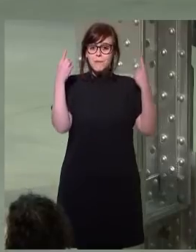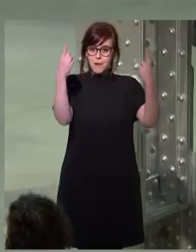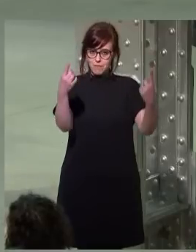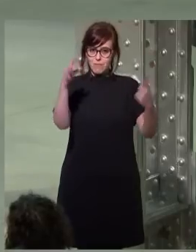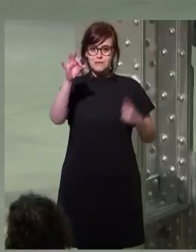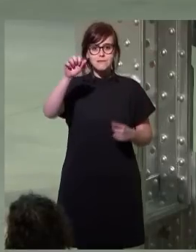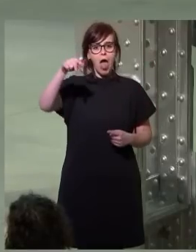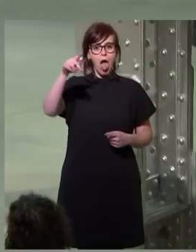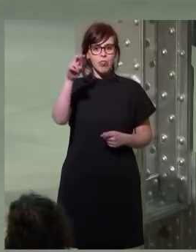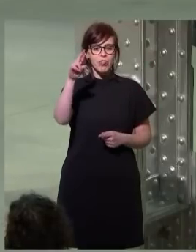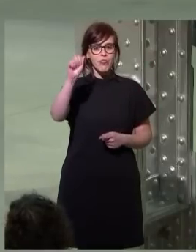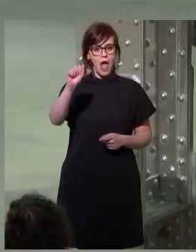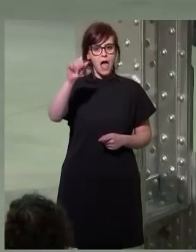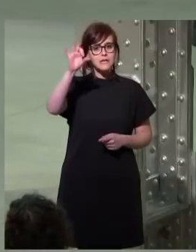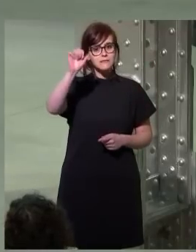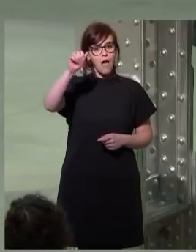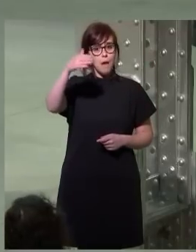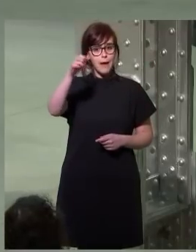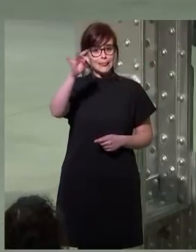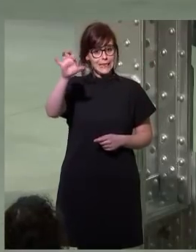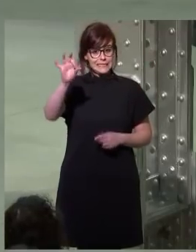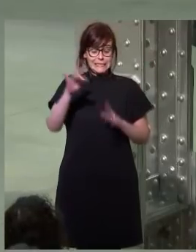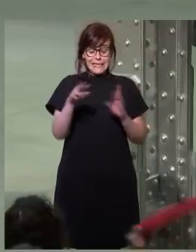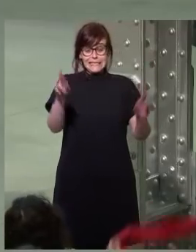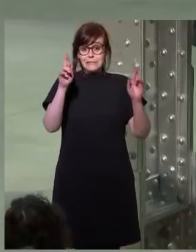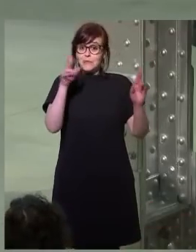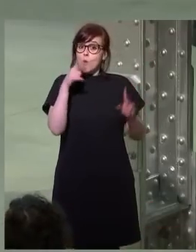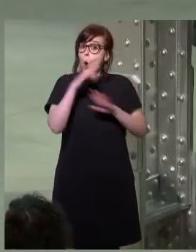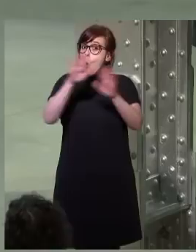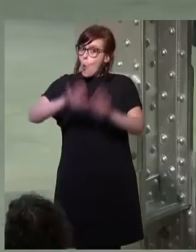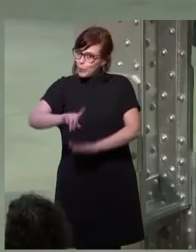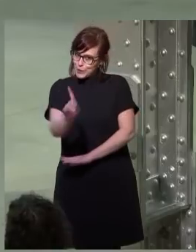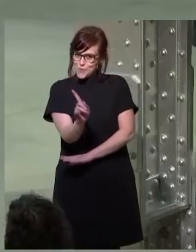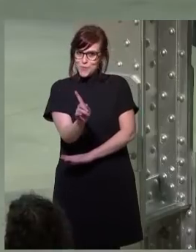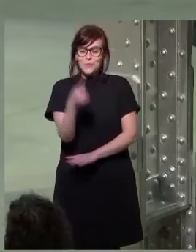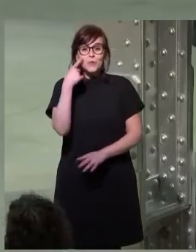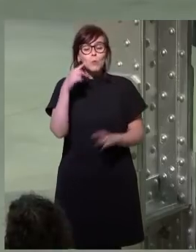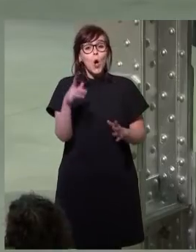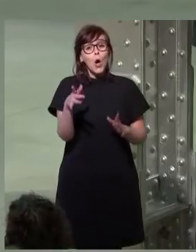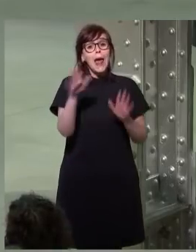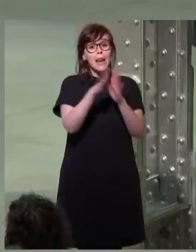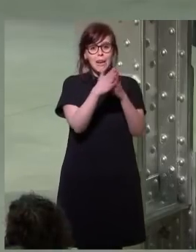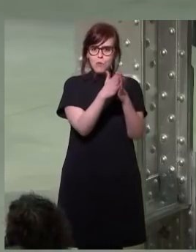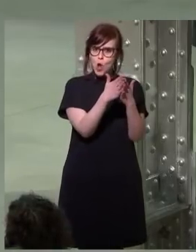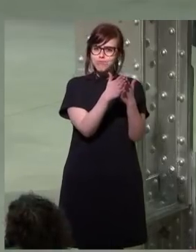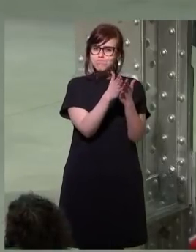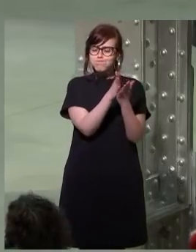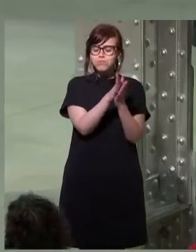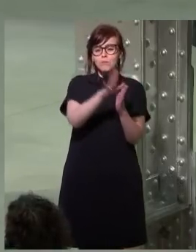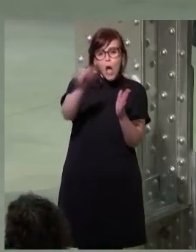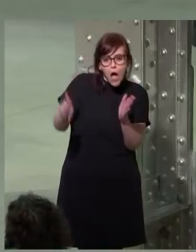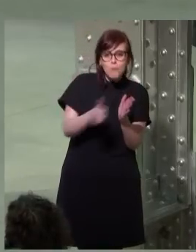Sandra Sabatés. Esperemos que no sea el último. Y es un libro que viene acompañado por un trabajo y